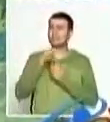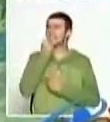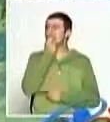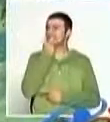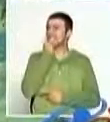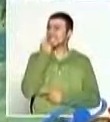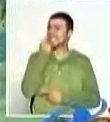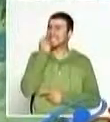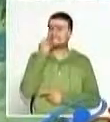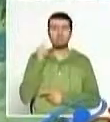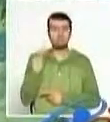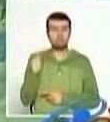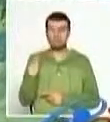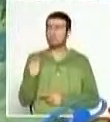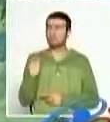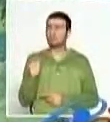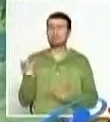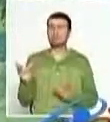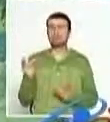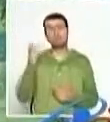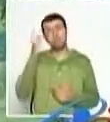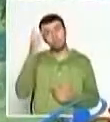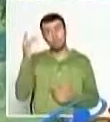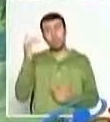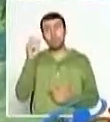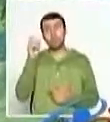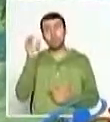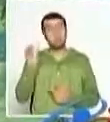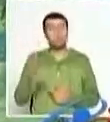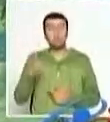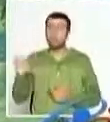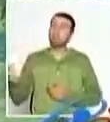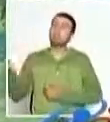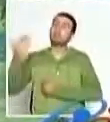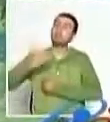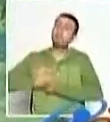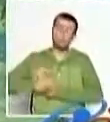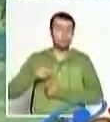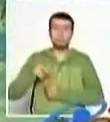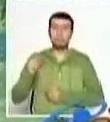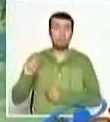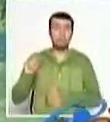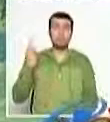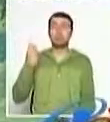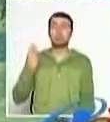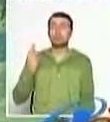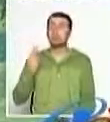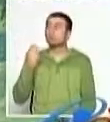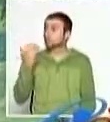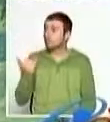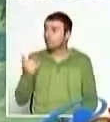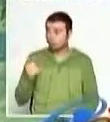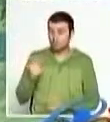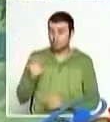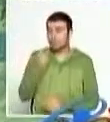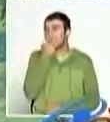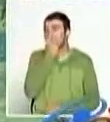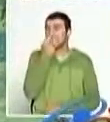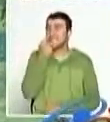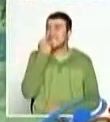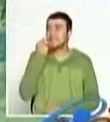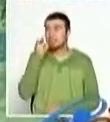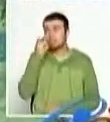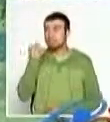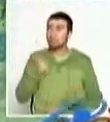odontología neurofocal, porque el paciente siempre que llega a nuestra consulta es evaluado por ese campo importante de la odontología, nos hable de